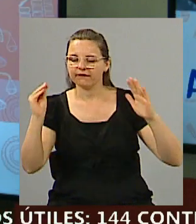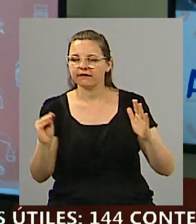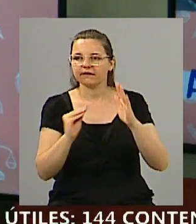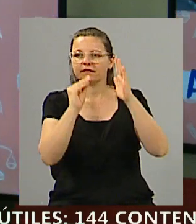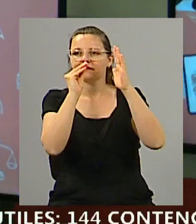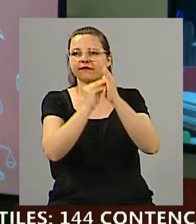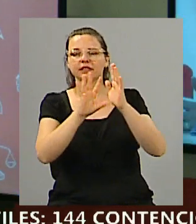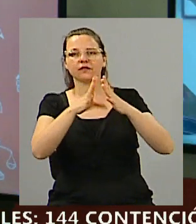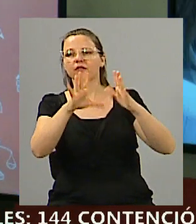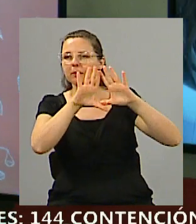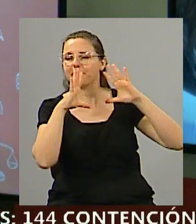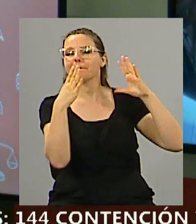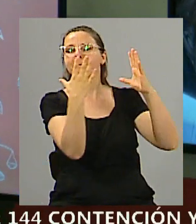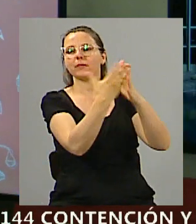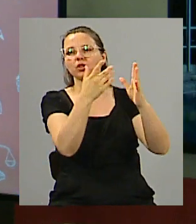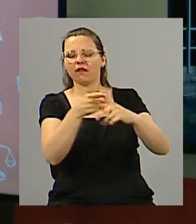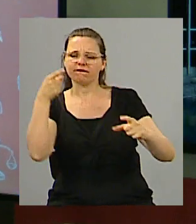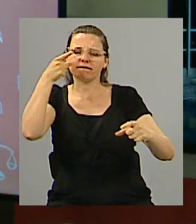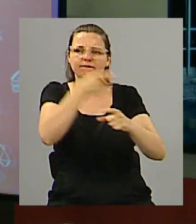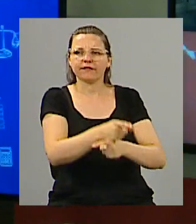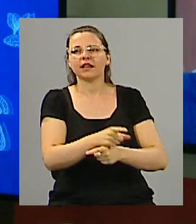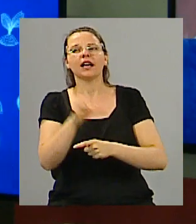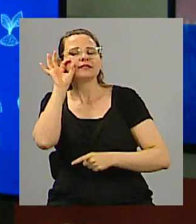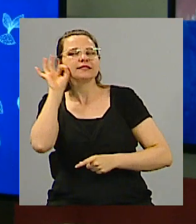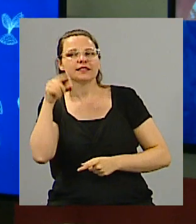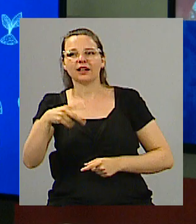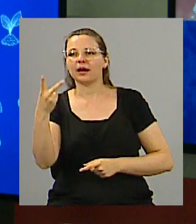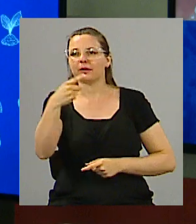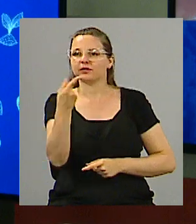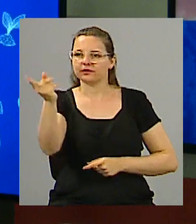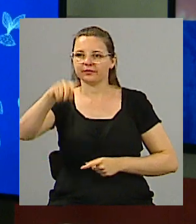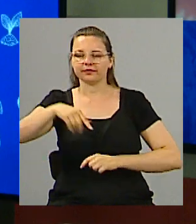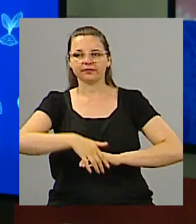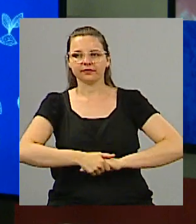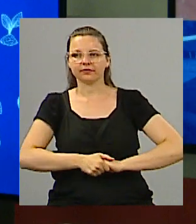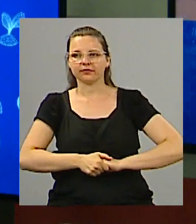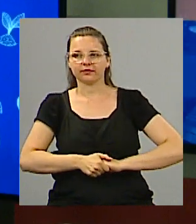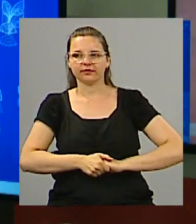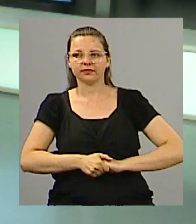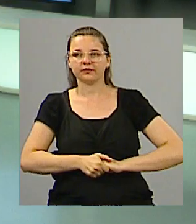a nivel mundial, el Día de la Lucha contra el SIDA. Nos vamos a la pausa. Enseguida volvemos.